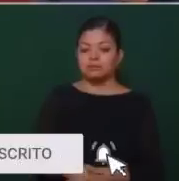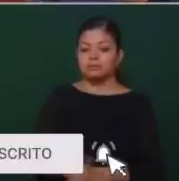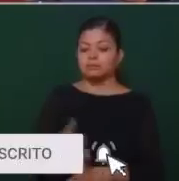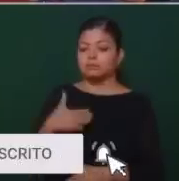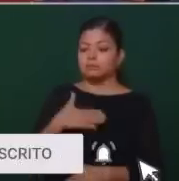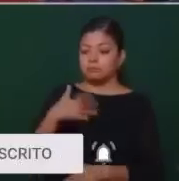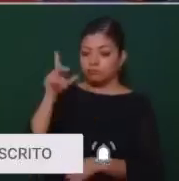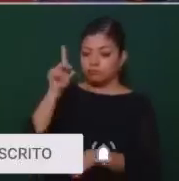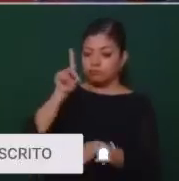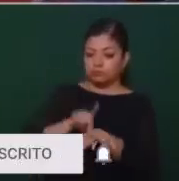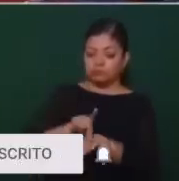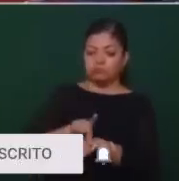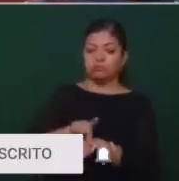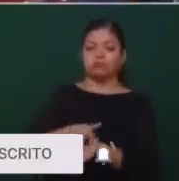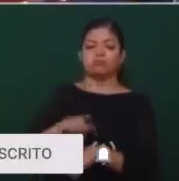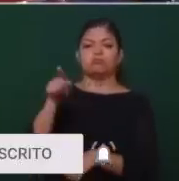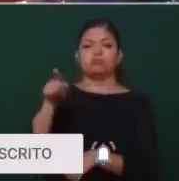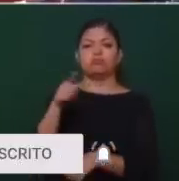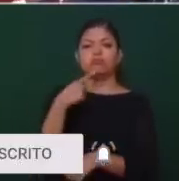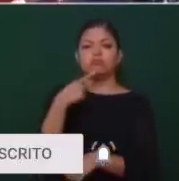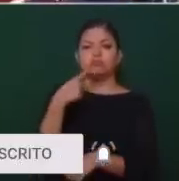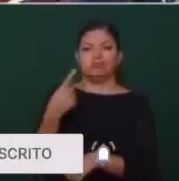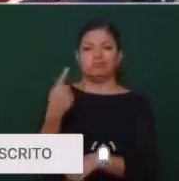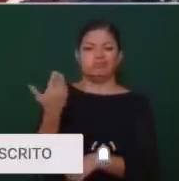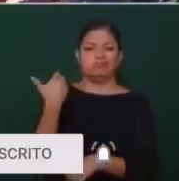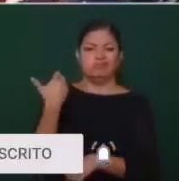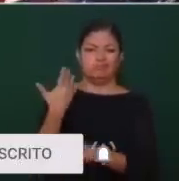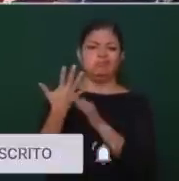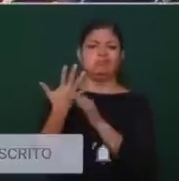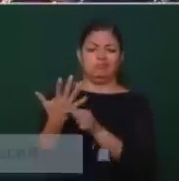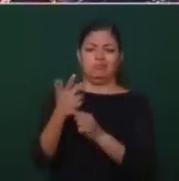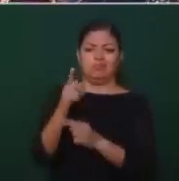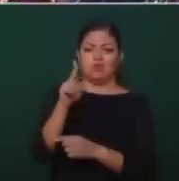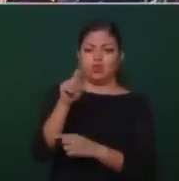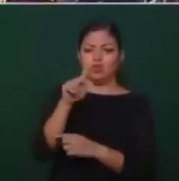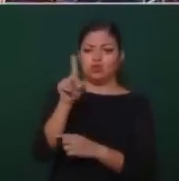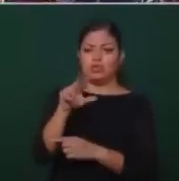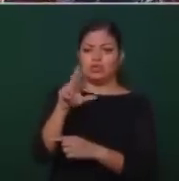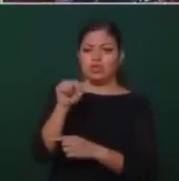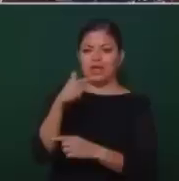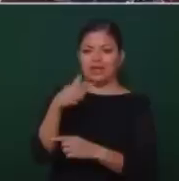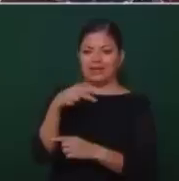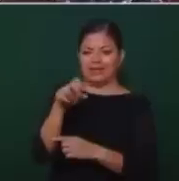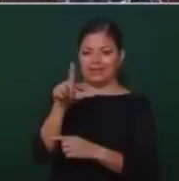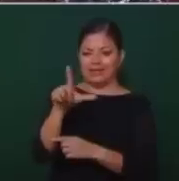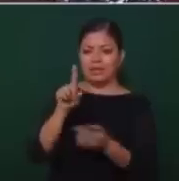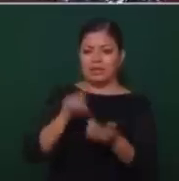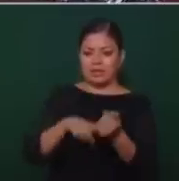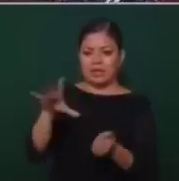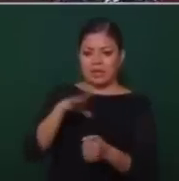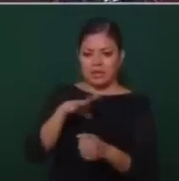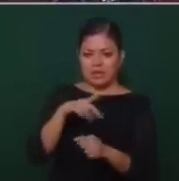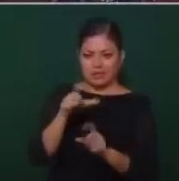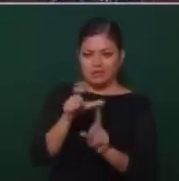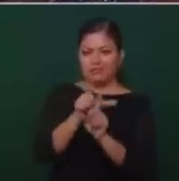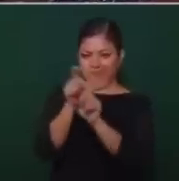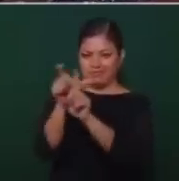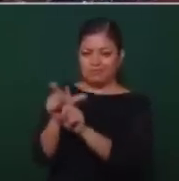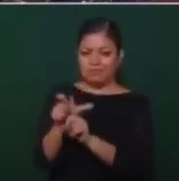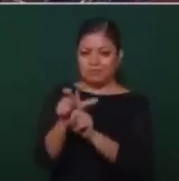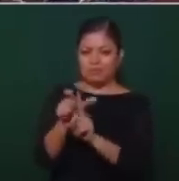Buenos días. Mencionó hace rato que Luz Raquel tenía una orden de protección vigente. Sin